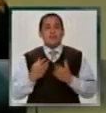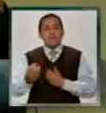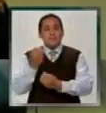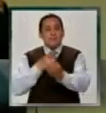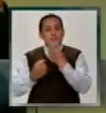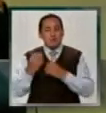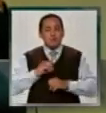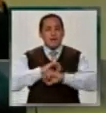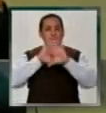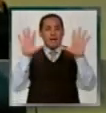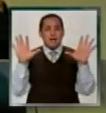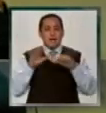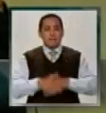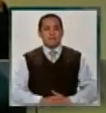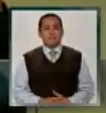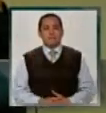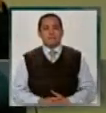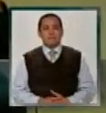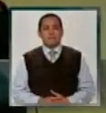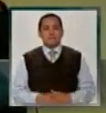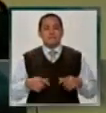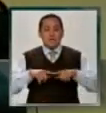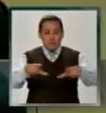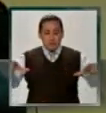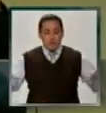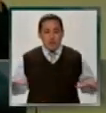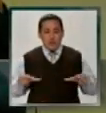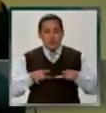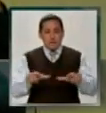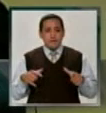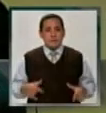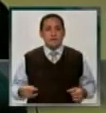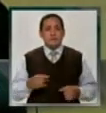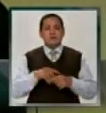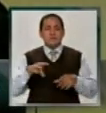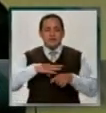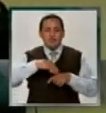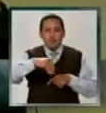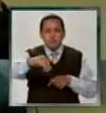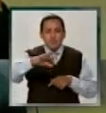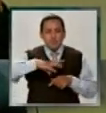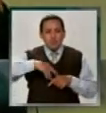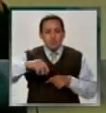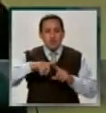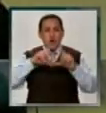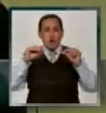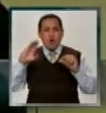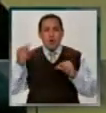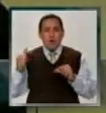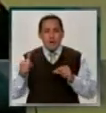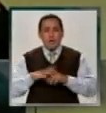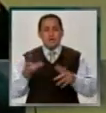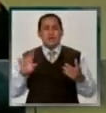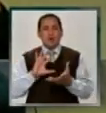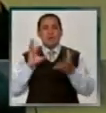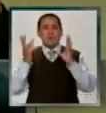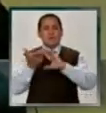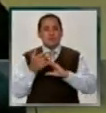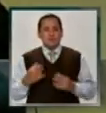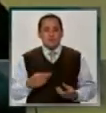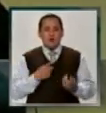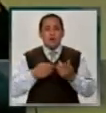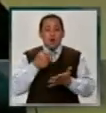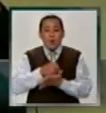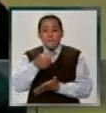información muy clara de áreas, densidad de cultivo, factores de conversión, índices de